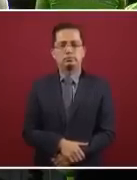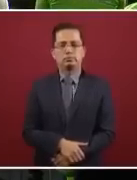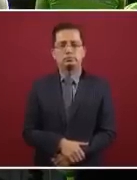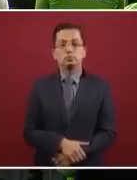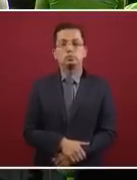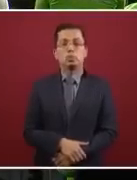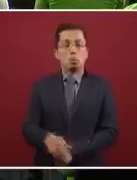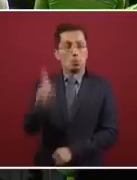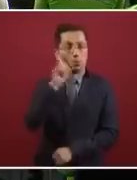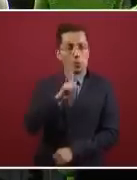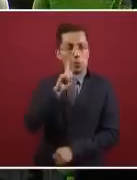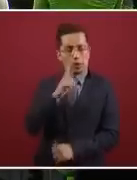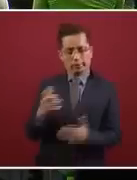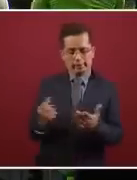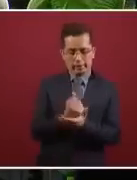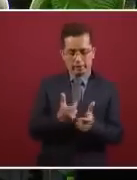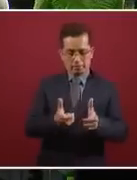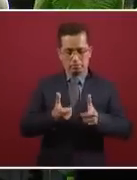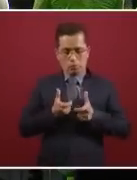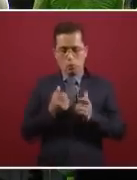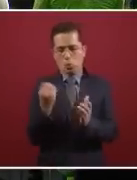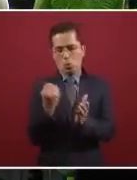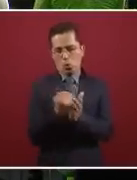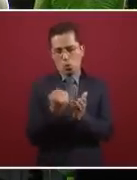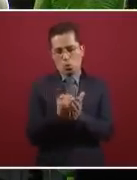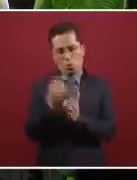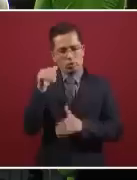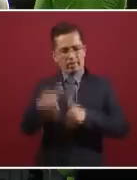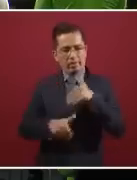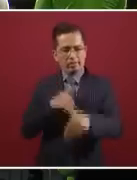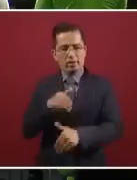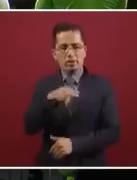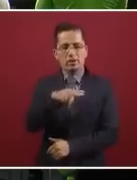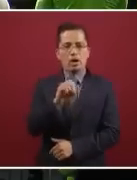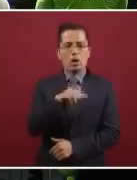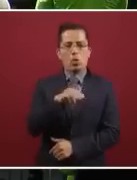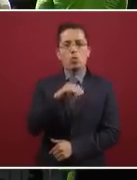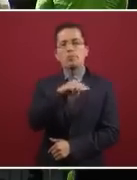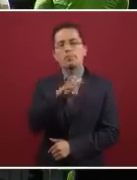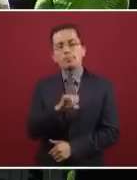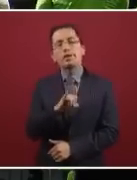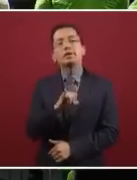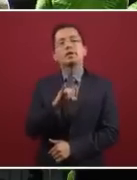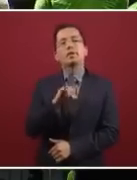La medallista de oro en la disciplina de natación, Naomi Somellera Mandujano.